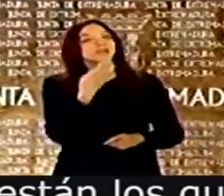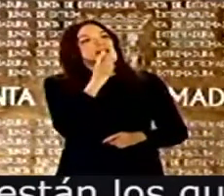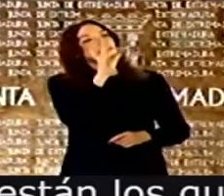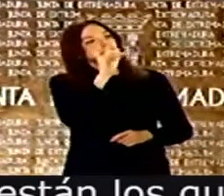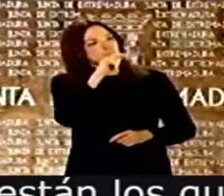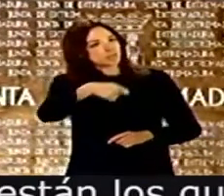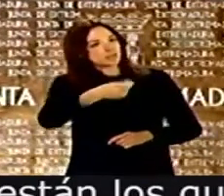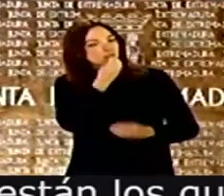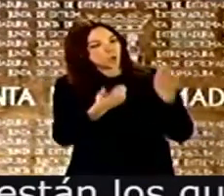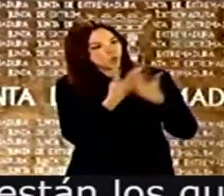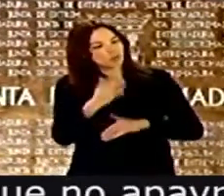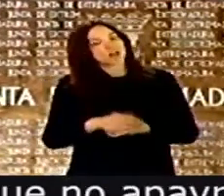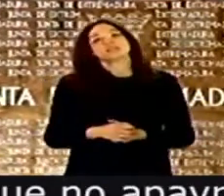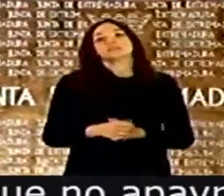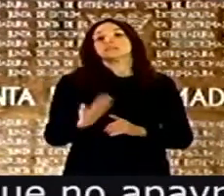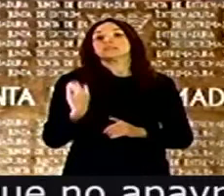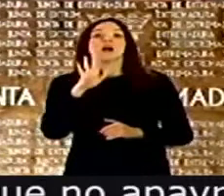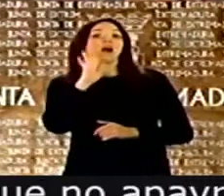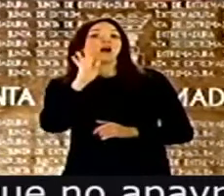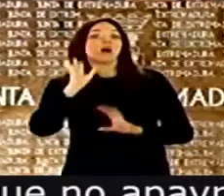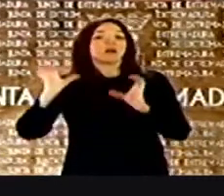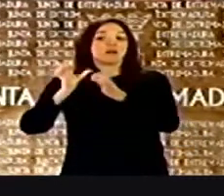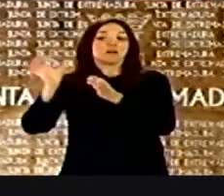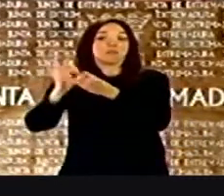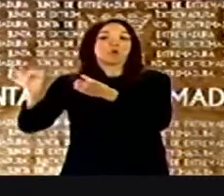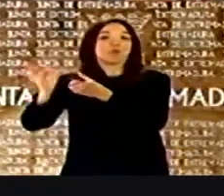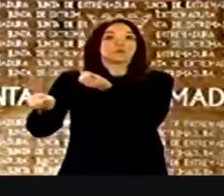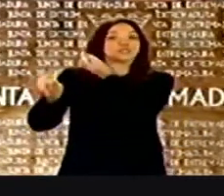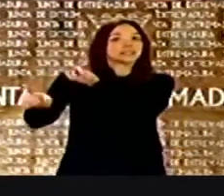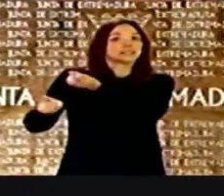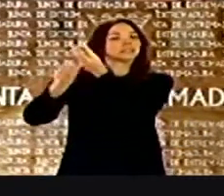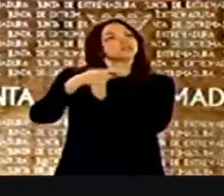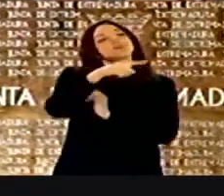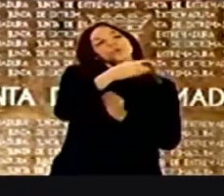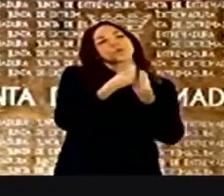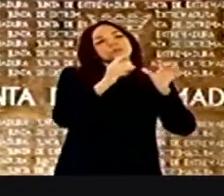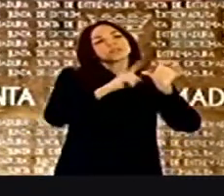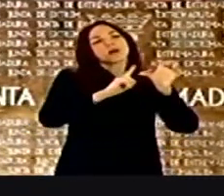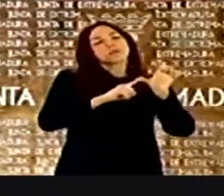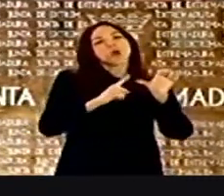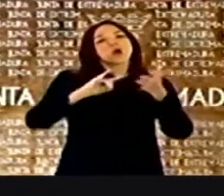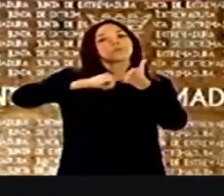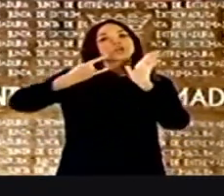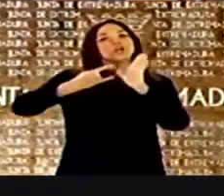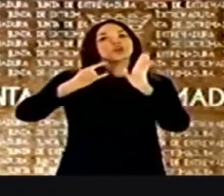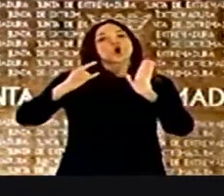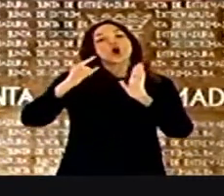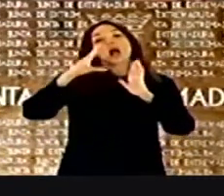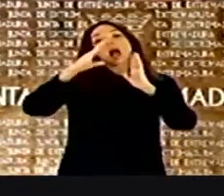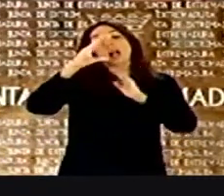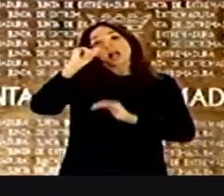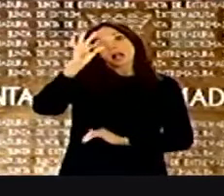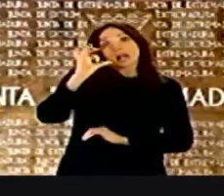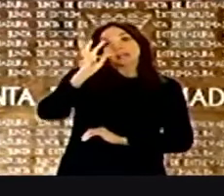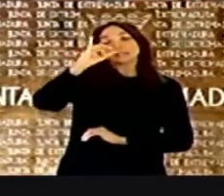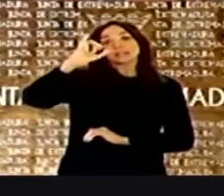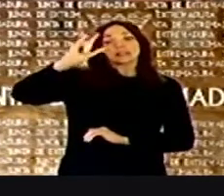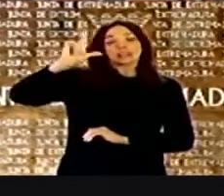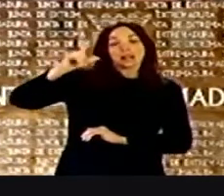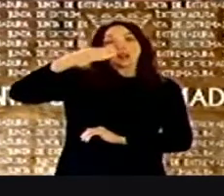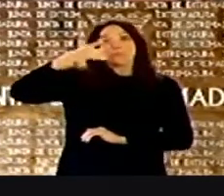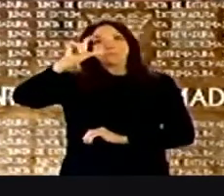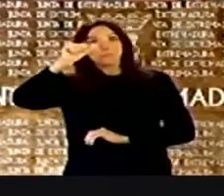días. A raíz de las declaraciones de Podemos, ¿qué tiene que decir la Junta sobre el proyecto de Castilblanco? Decía Podemos que la Junta estaba vendiendo